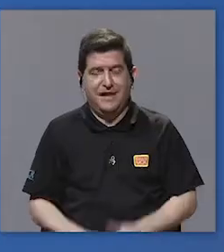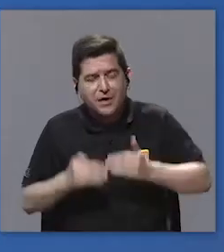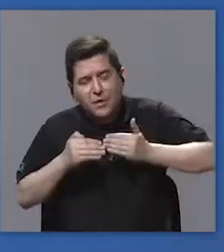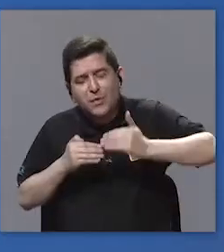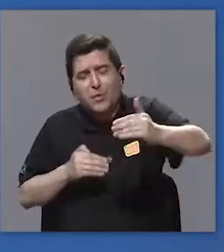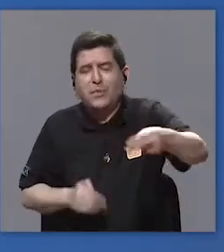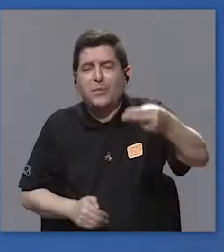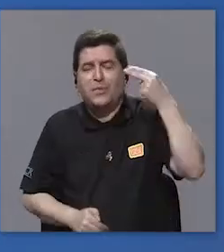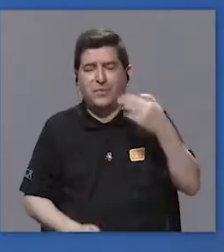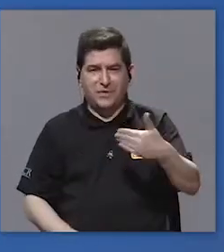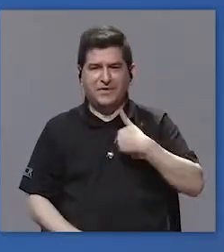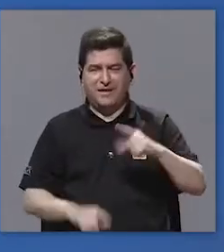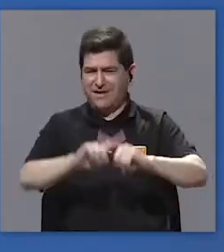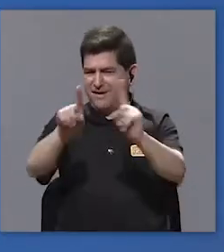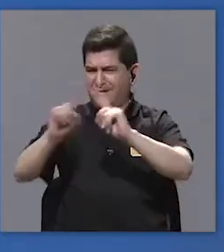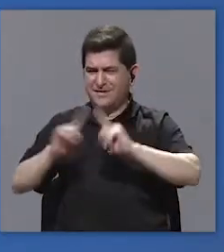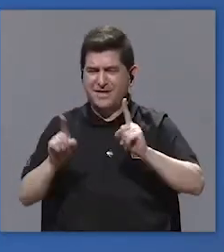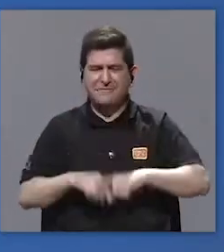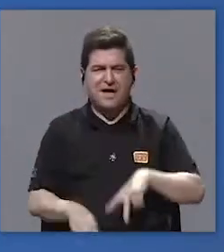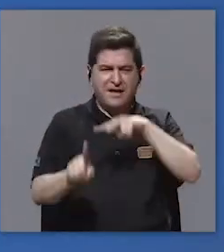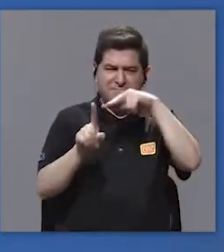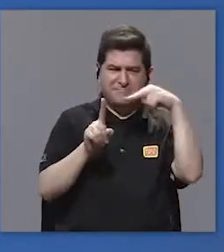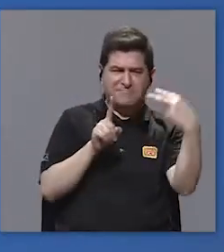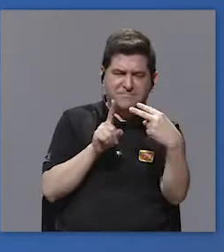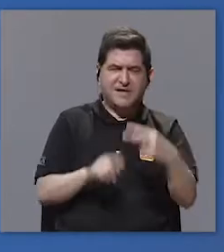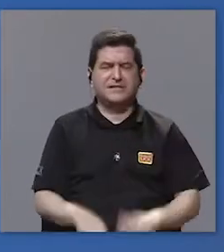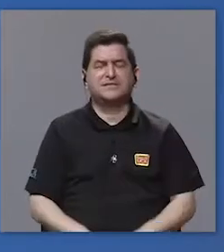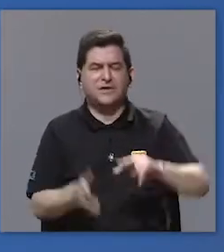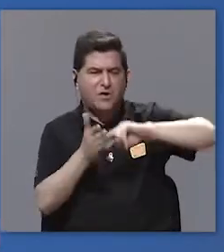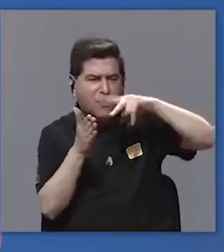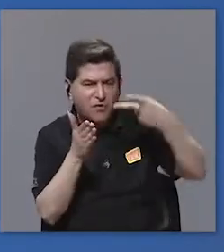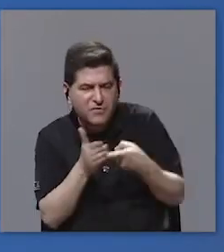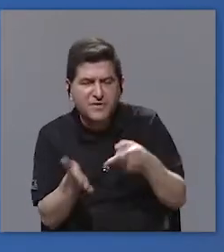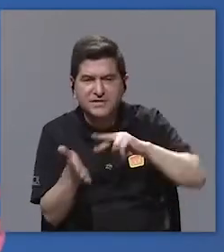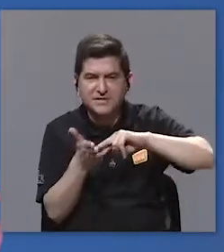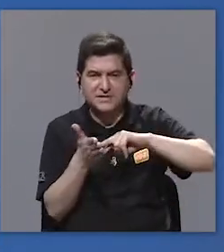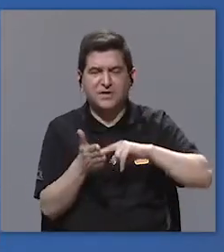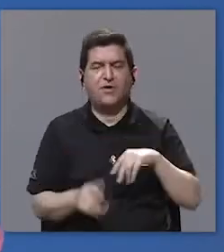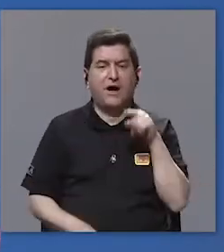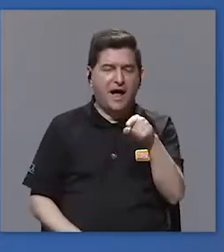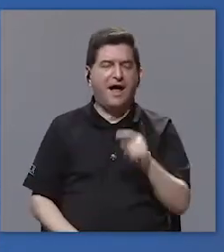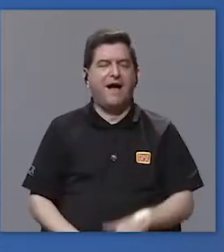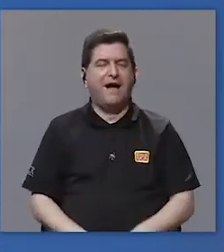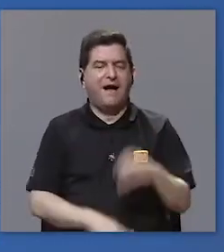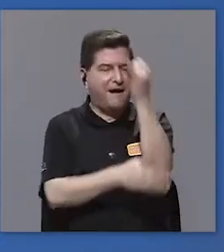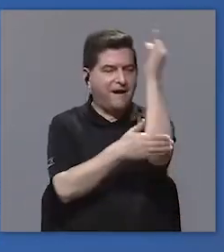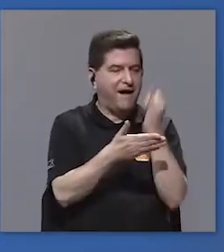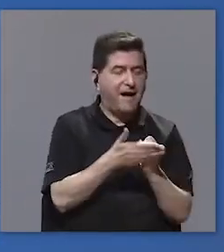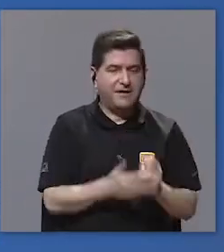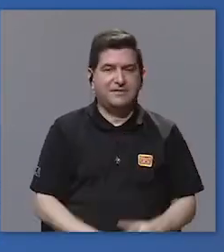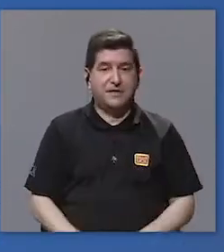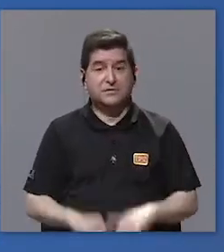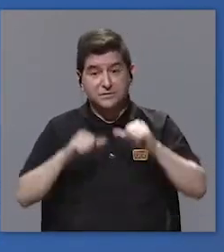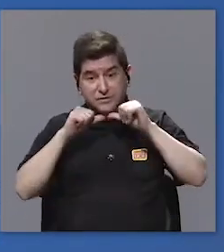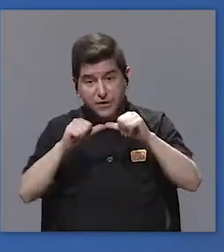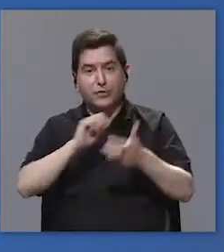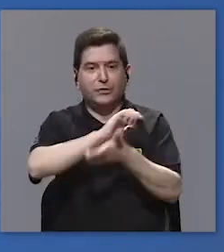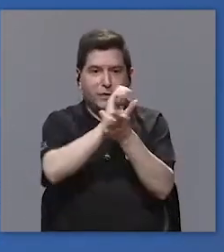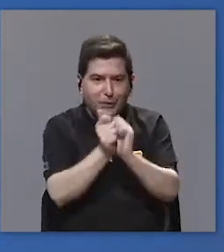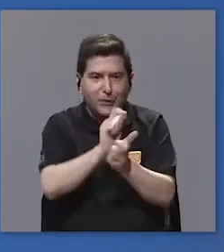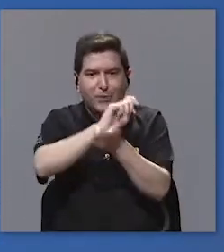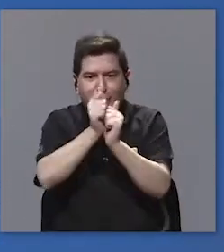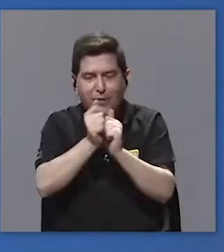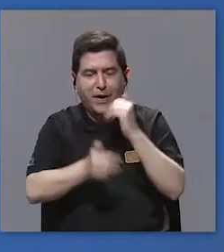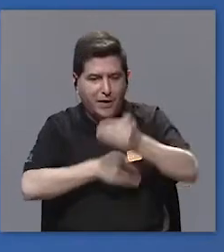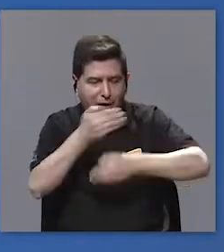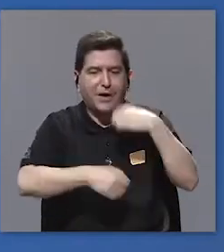a lo largo de la historia han existido distintas perspectivas y definiciones sobre lo que significa el arte incluso continúa